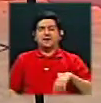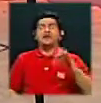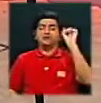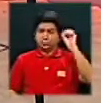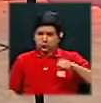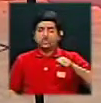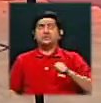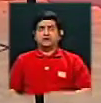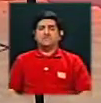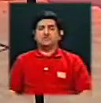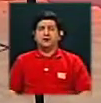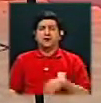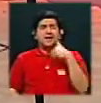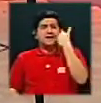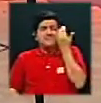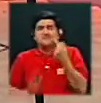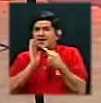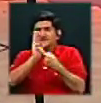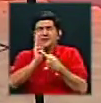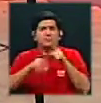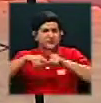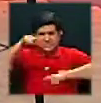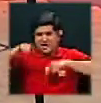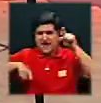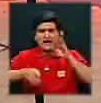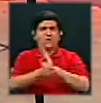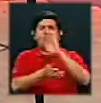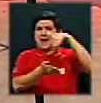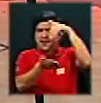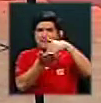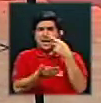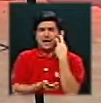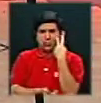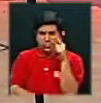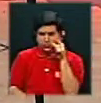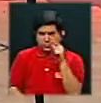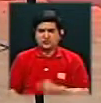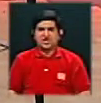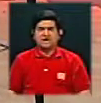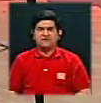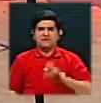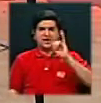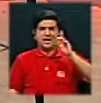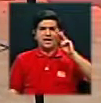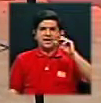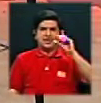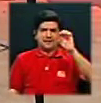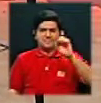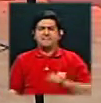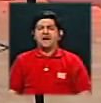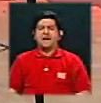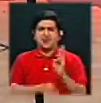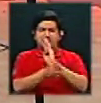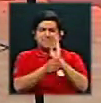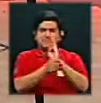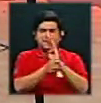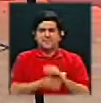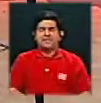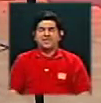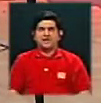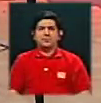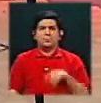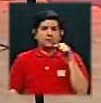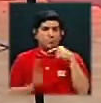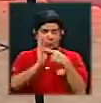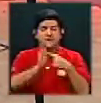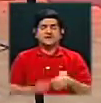mínima. E incluso es fácil demostrarlo con estadísticas del Banco Central. Usted observa el IMAE con zonas francas y observa el IMAE sin zonas francas,